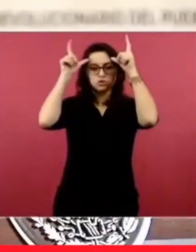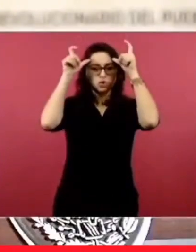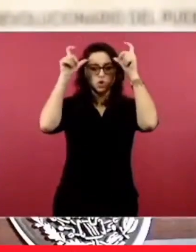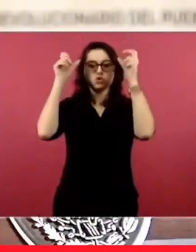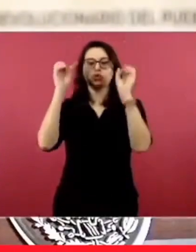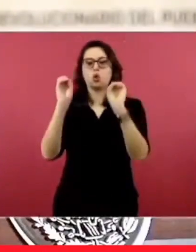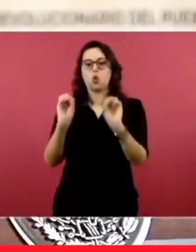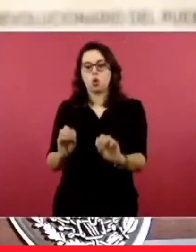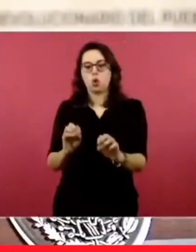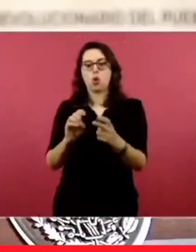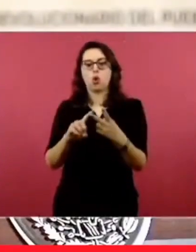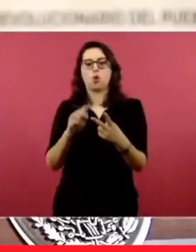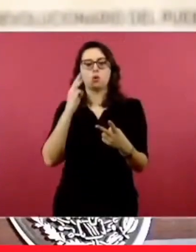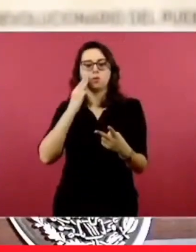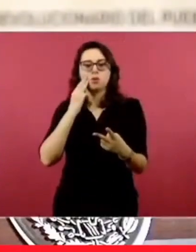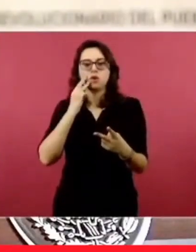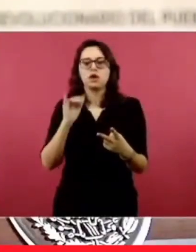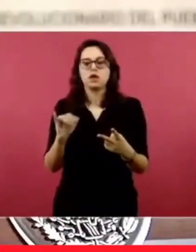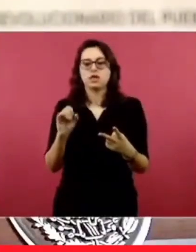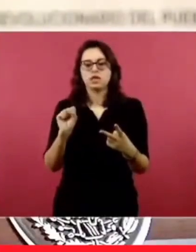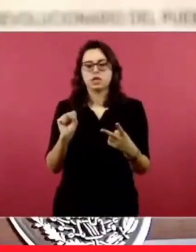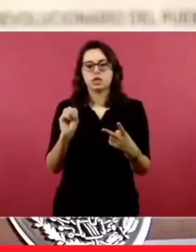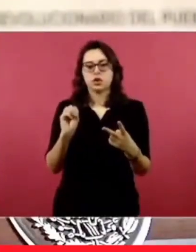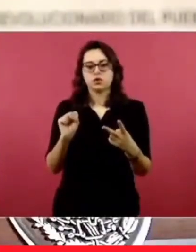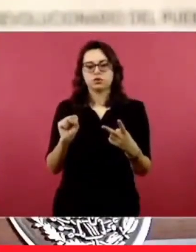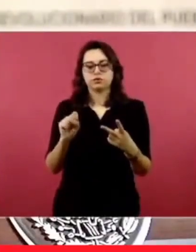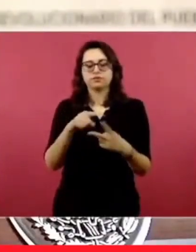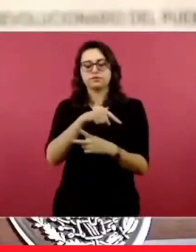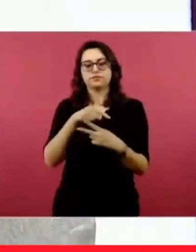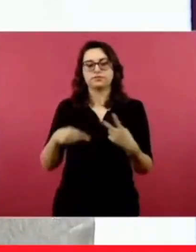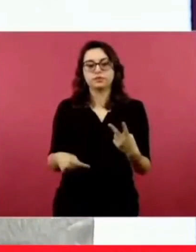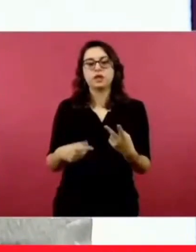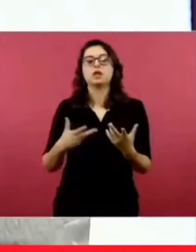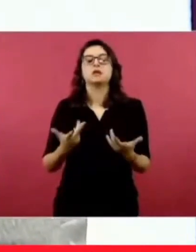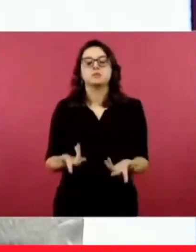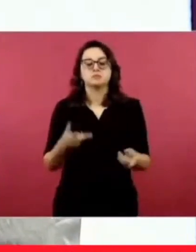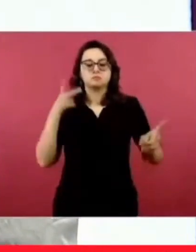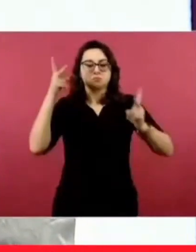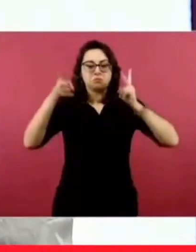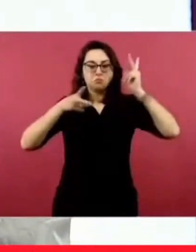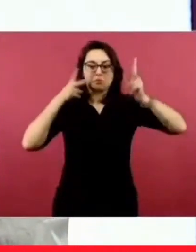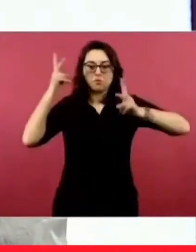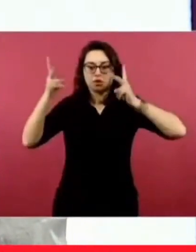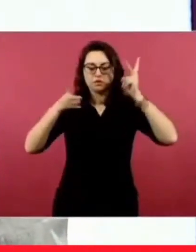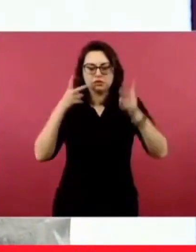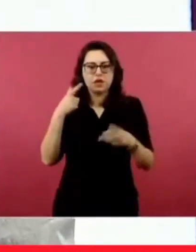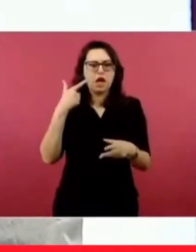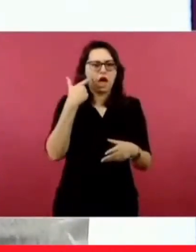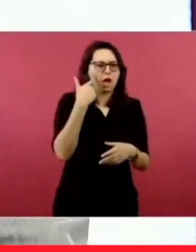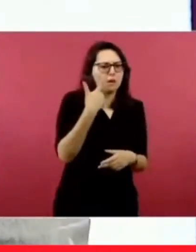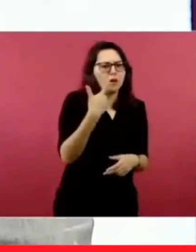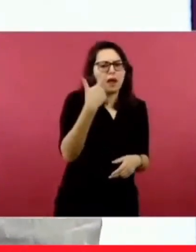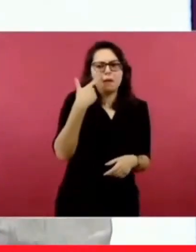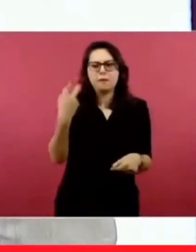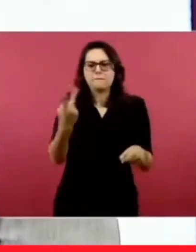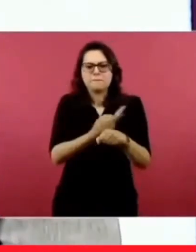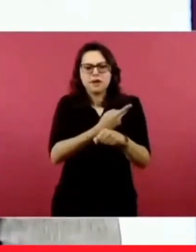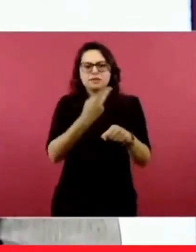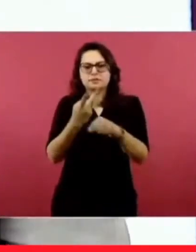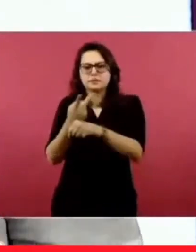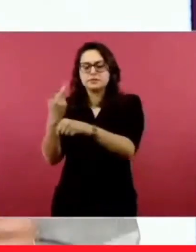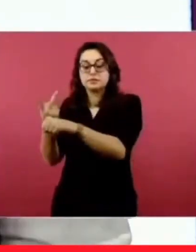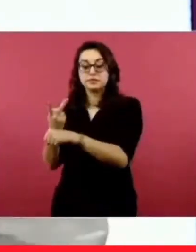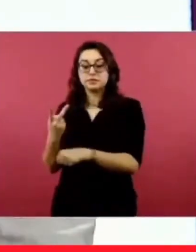Litro. Realizamos 364 verificaciones o visitas correspondiendo a esas quejas o denuncias.